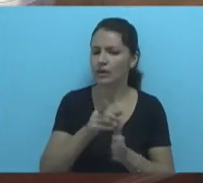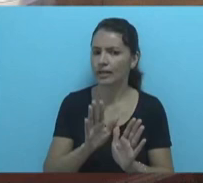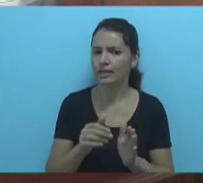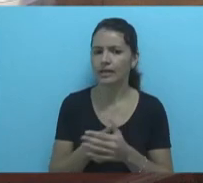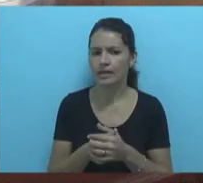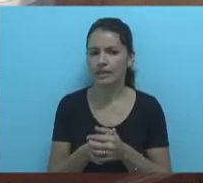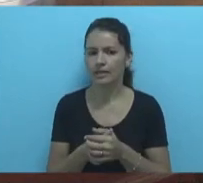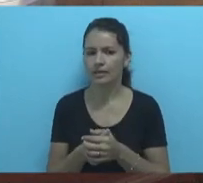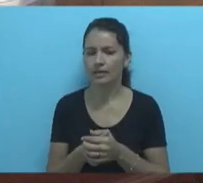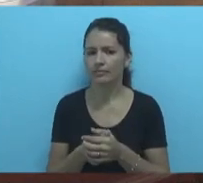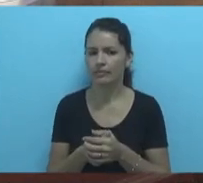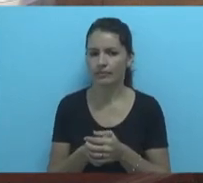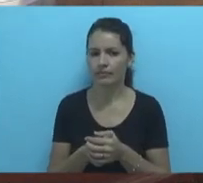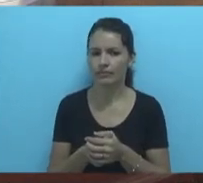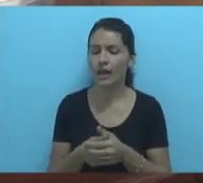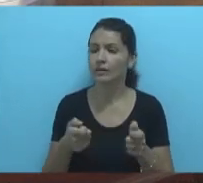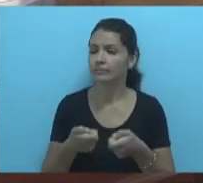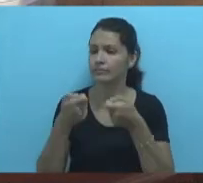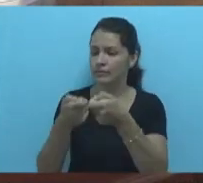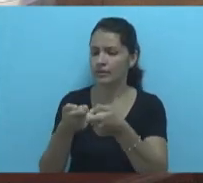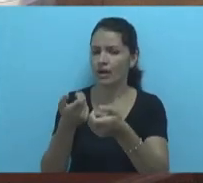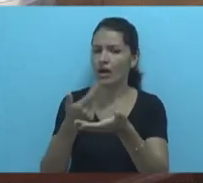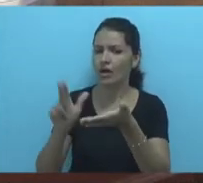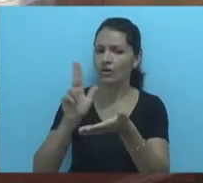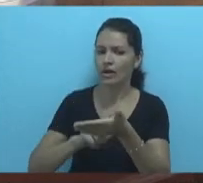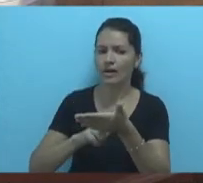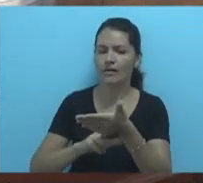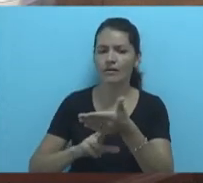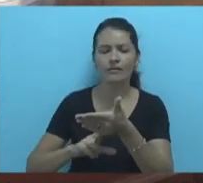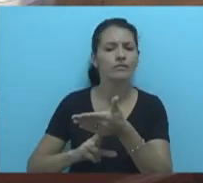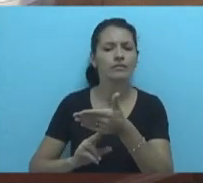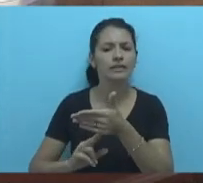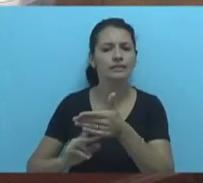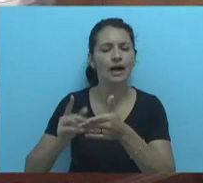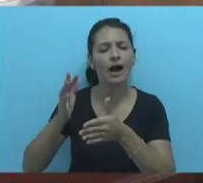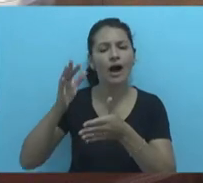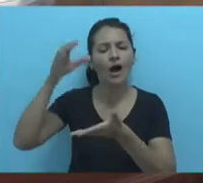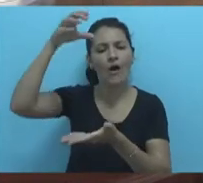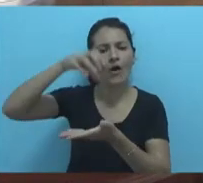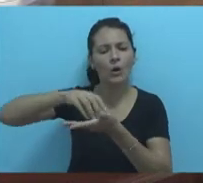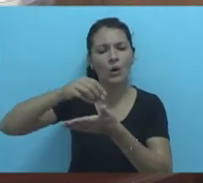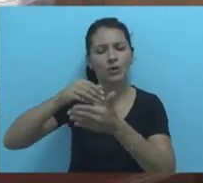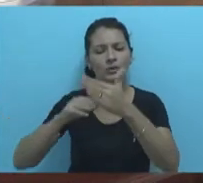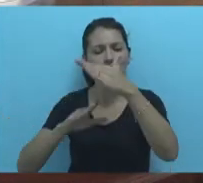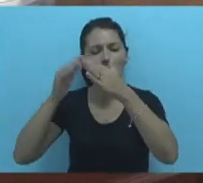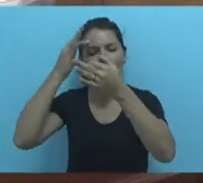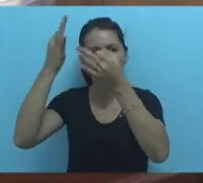hacerlo, recurriera con un recurso de apelación ante la Corte Suprema de Justicia de la Nación el fallo de nuestra Corte